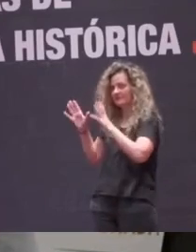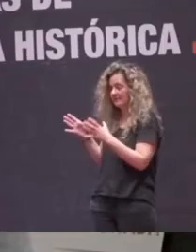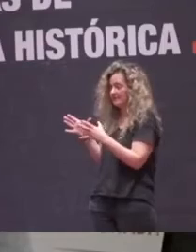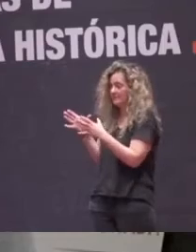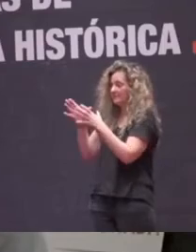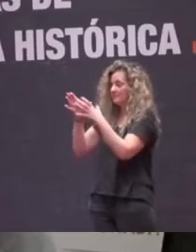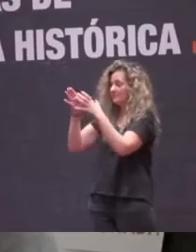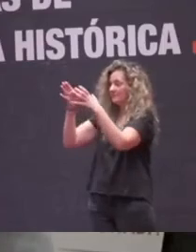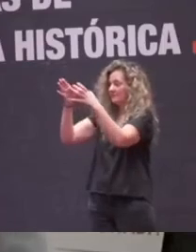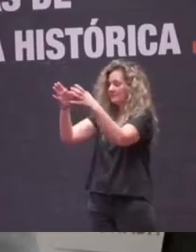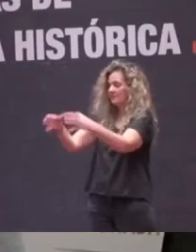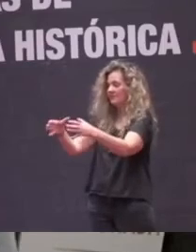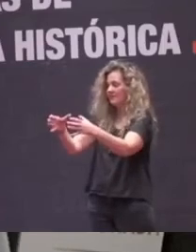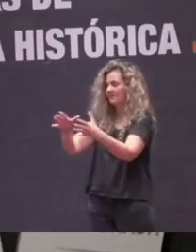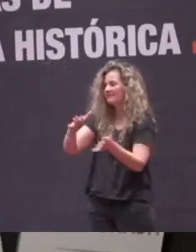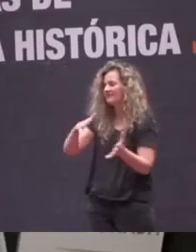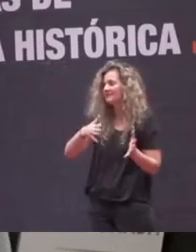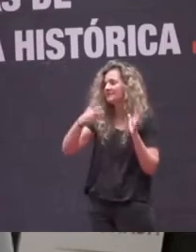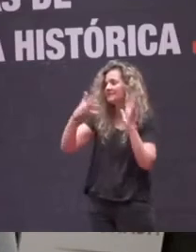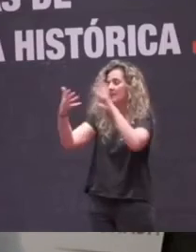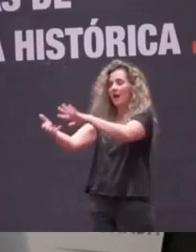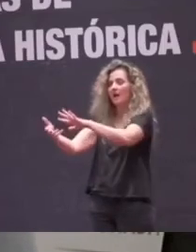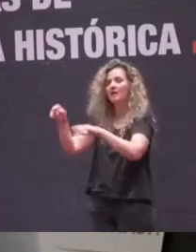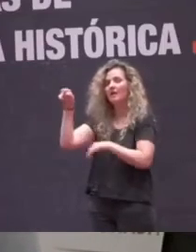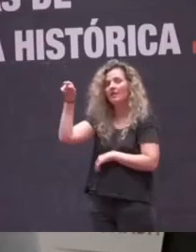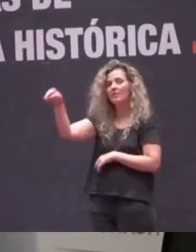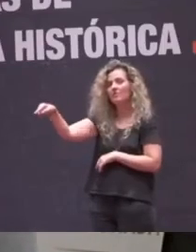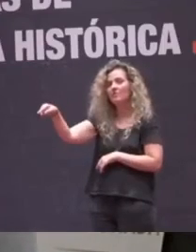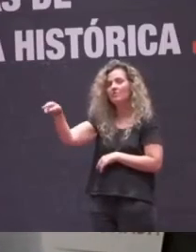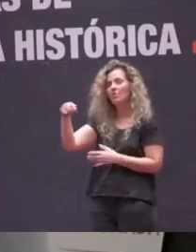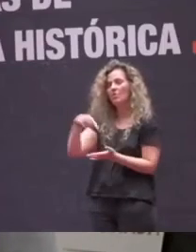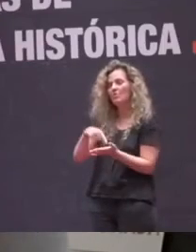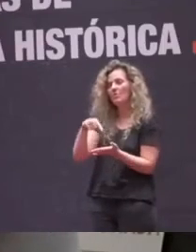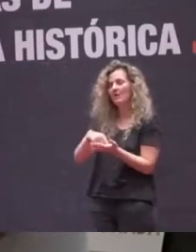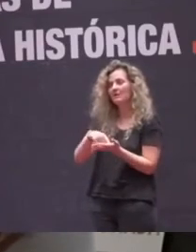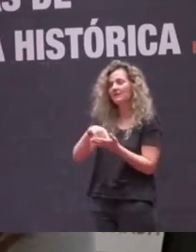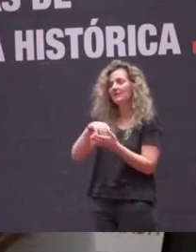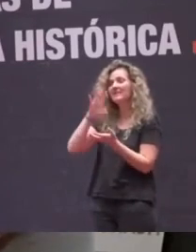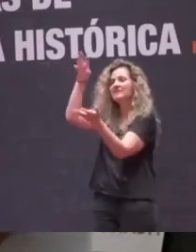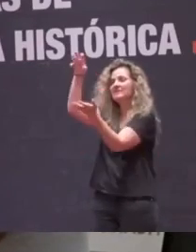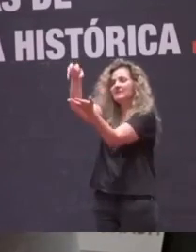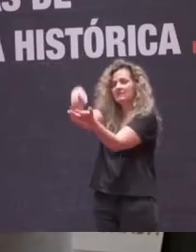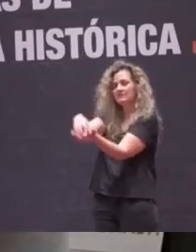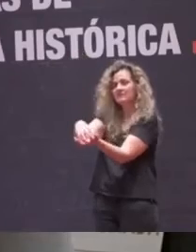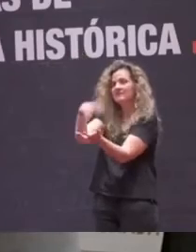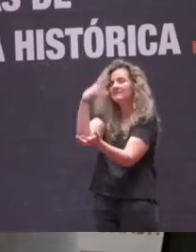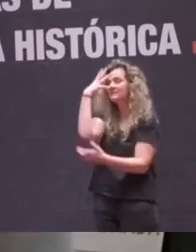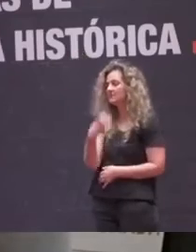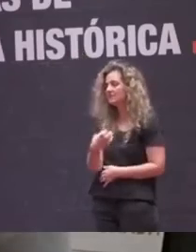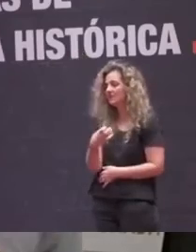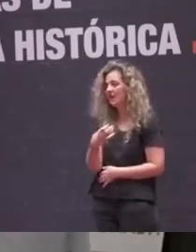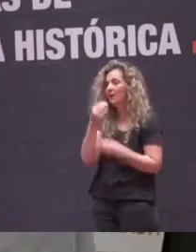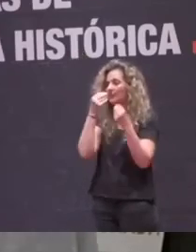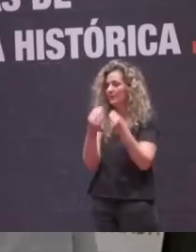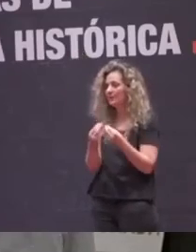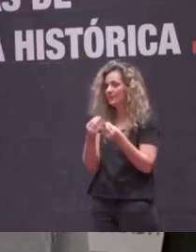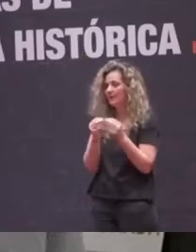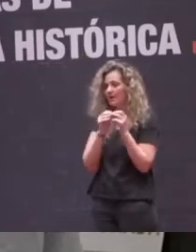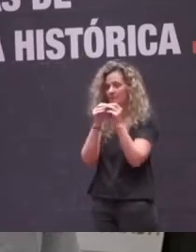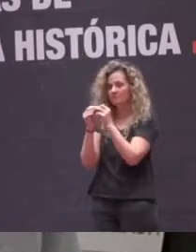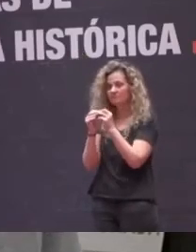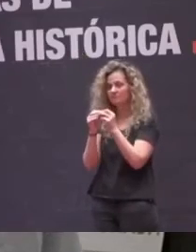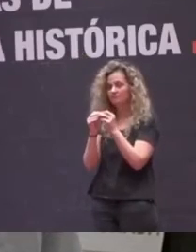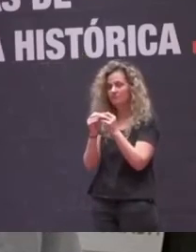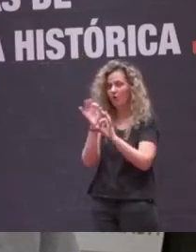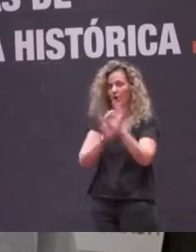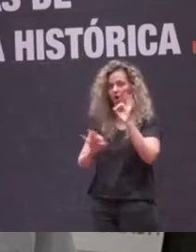leválo, é dicir, trasladálo a unha reivindicación institucional seria e ben organizada. E